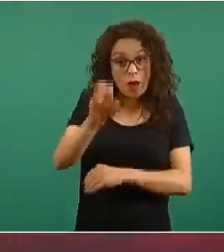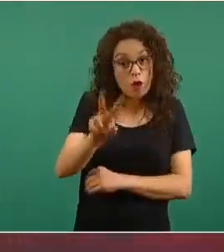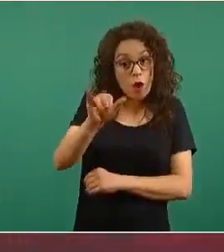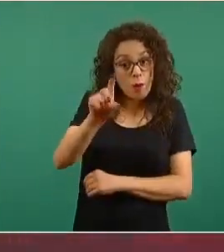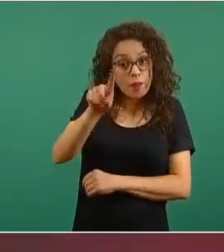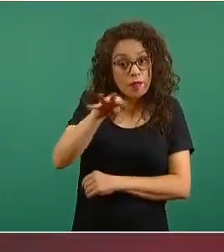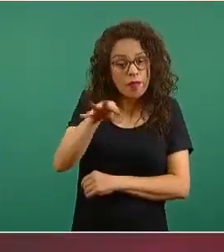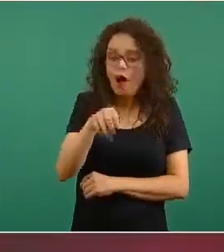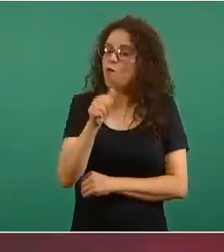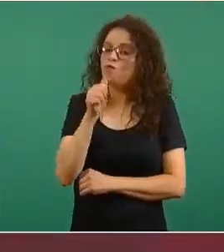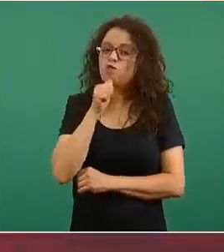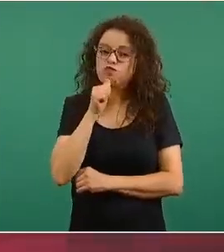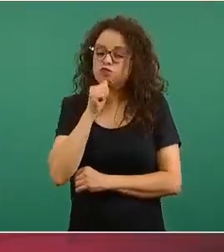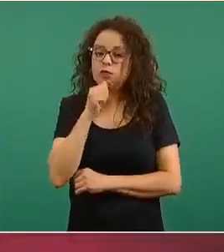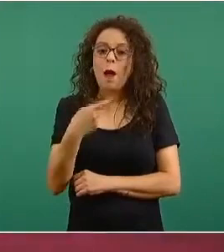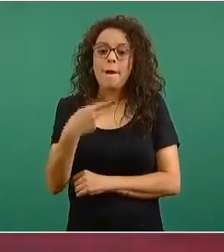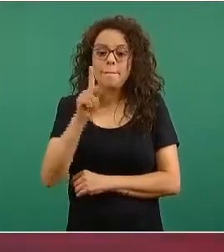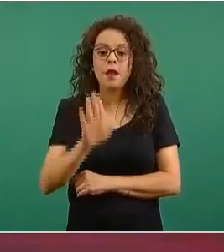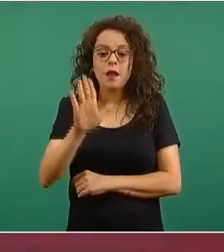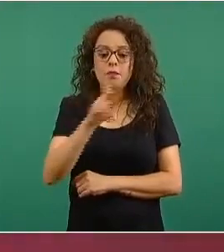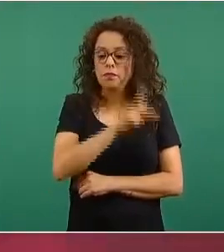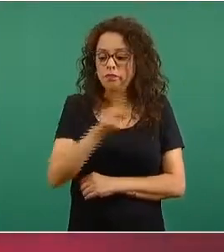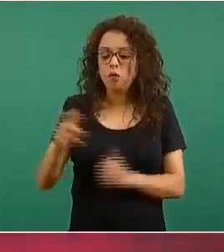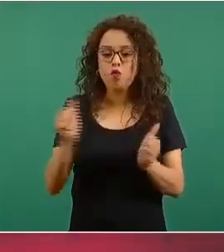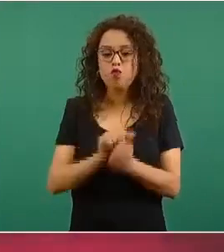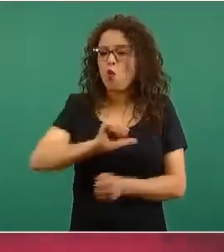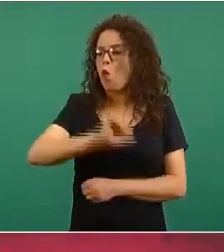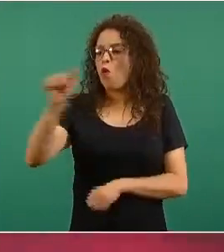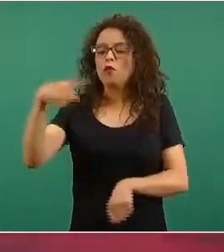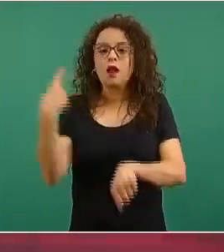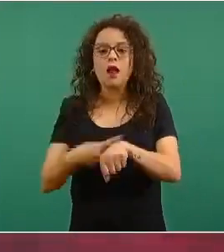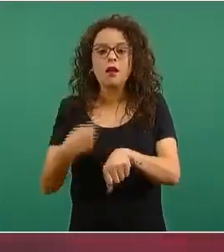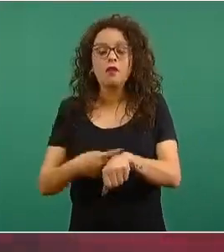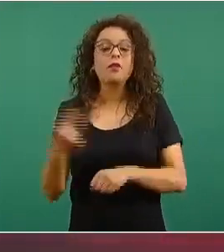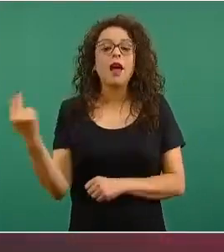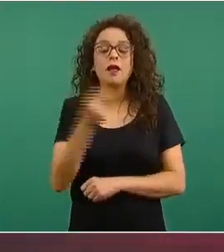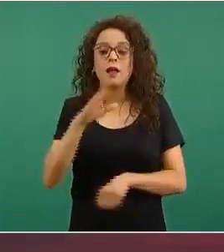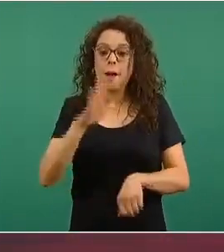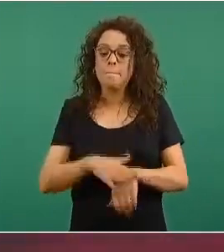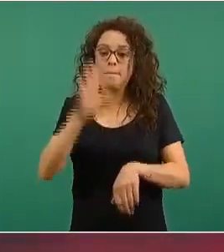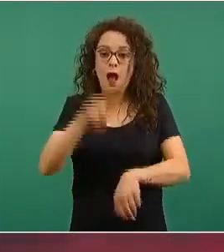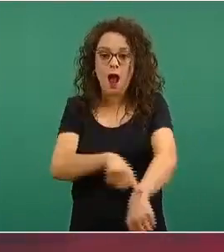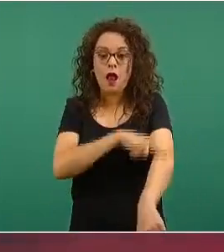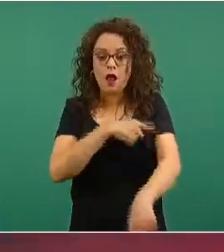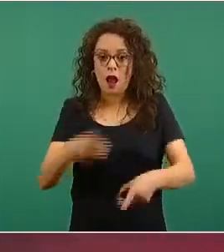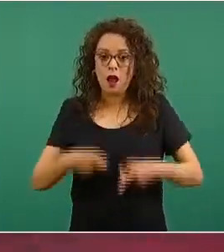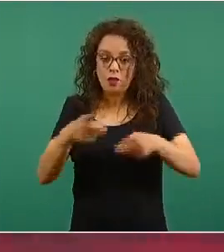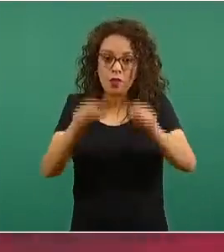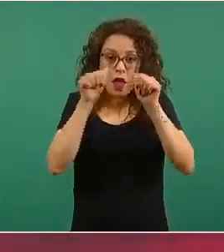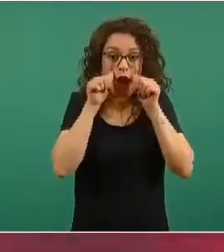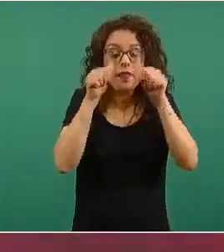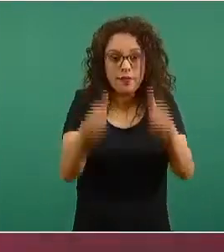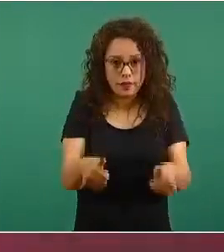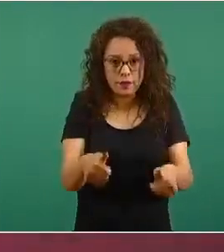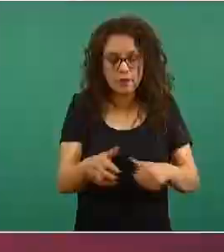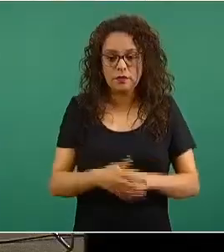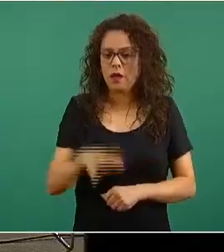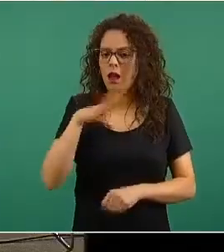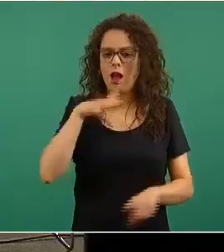la situación es semejante a la de otras enfermedades que requieren una atención prolongada intrahospitalaria. Hay